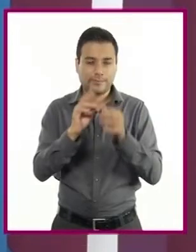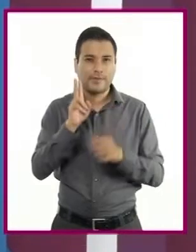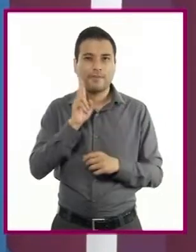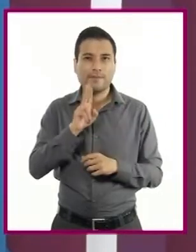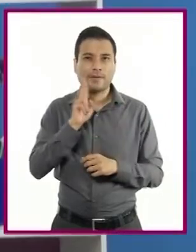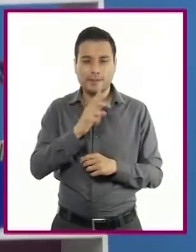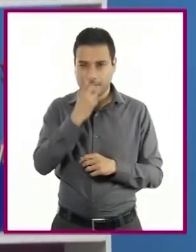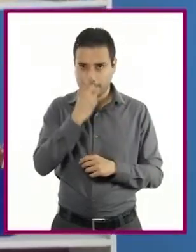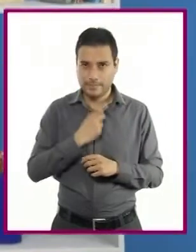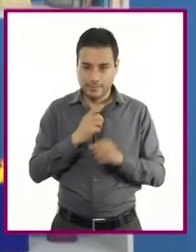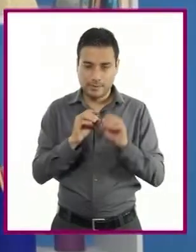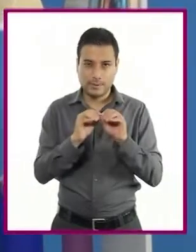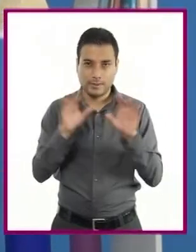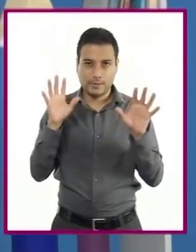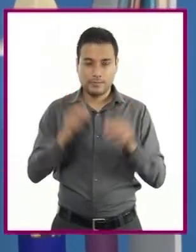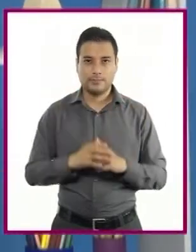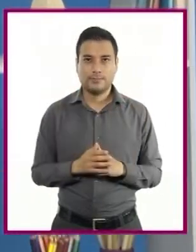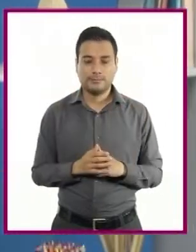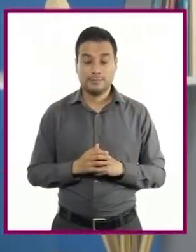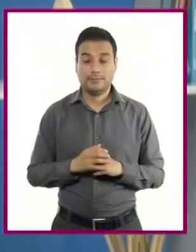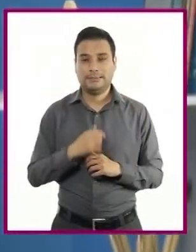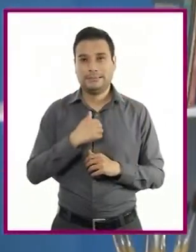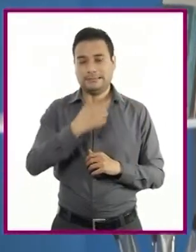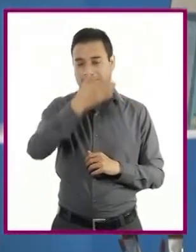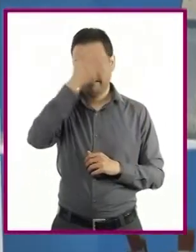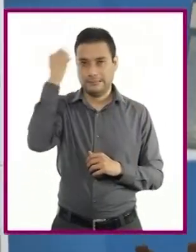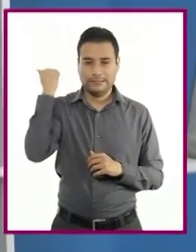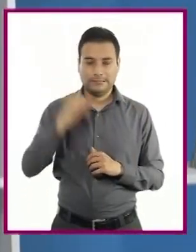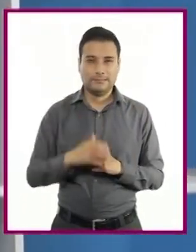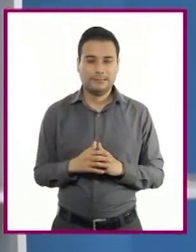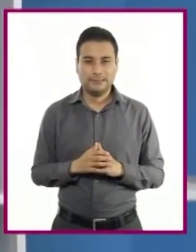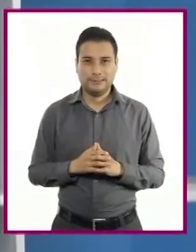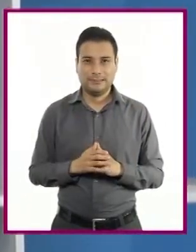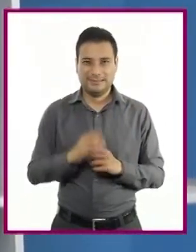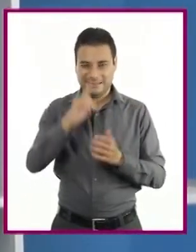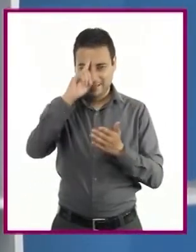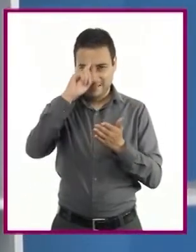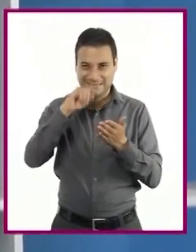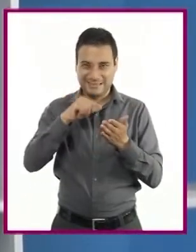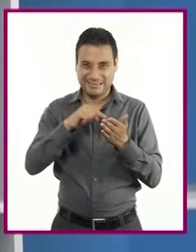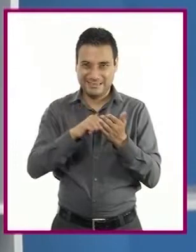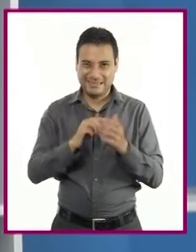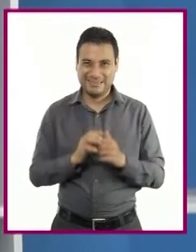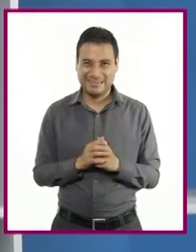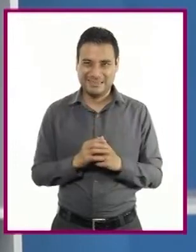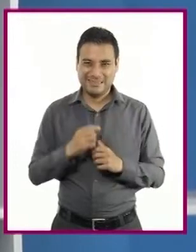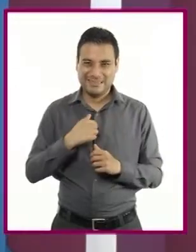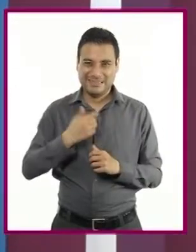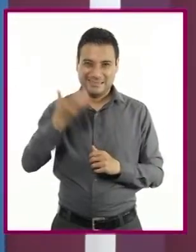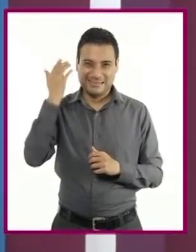duda? No lo sé, Nadia. Creo que estaba un poco despeinado en esa ocasión.